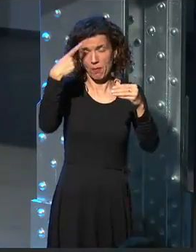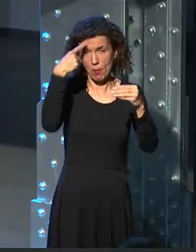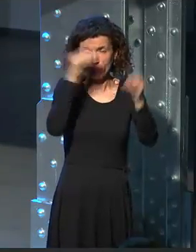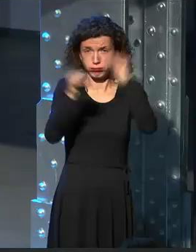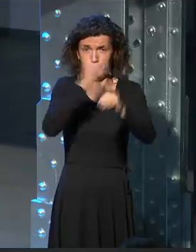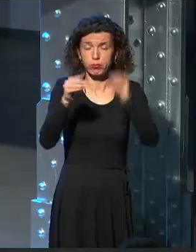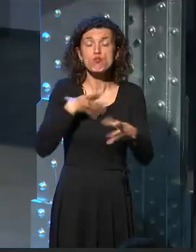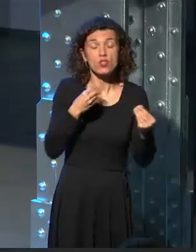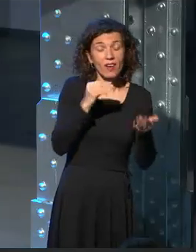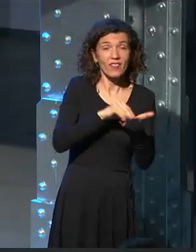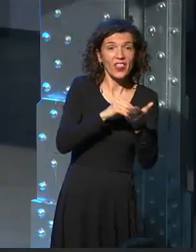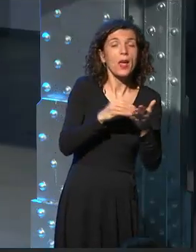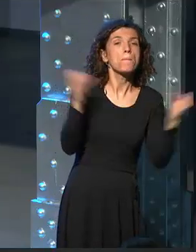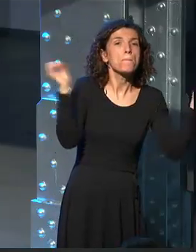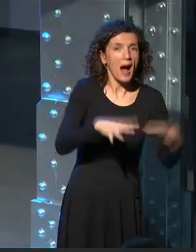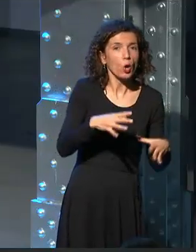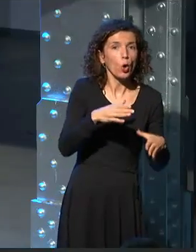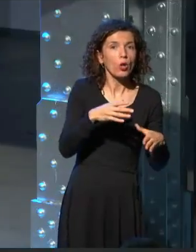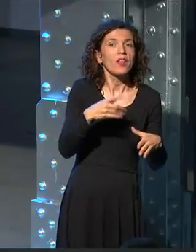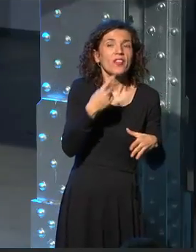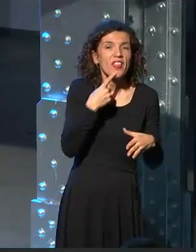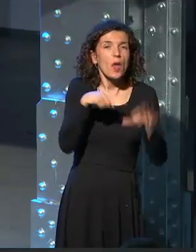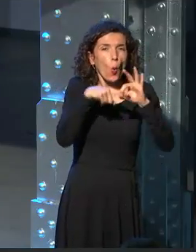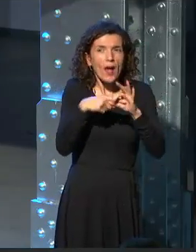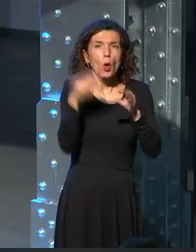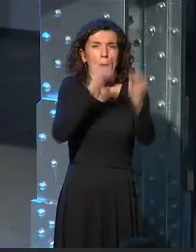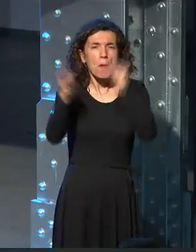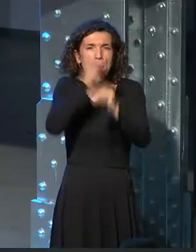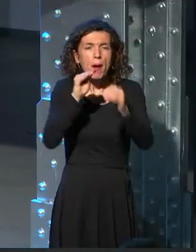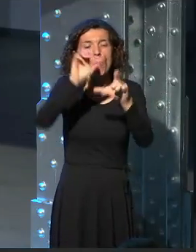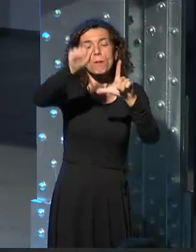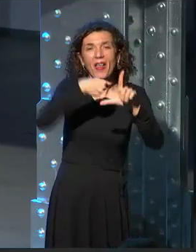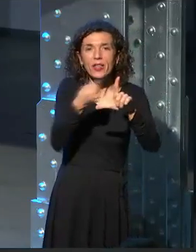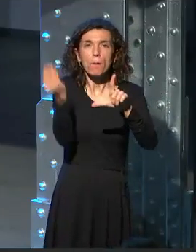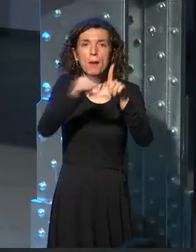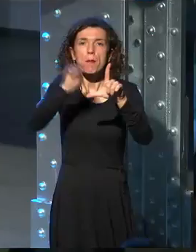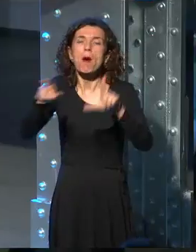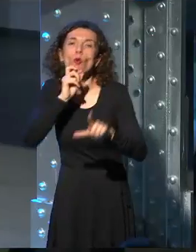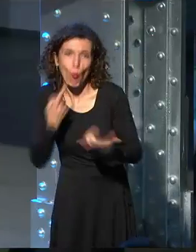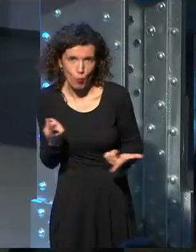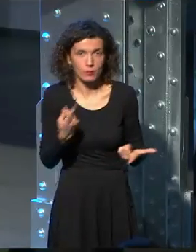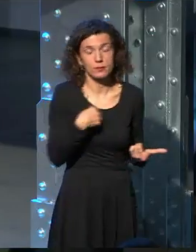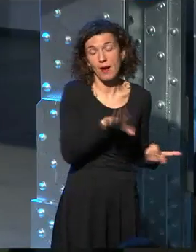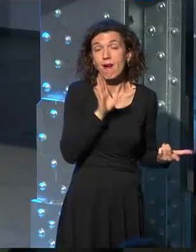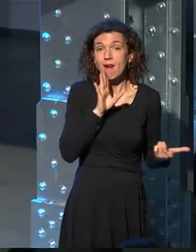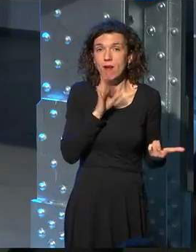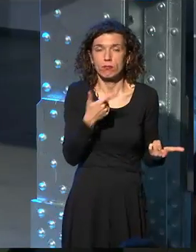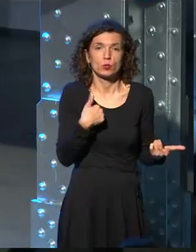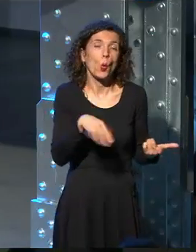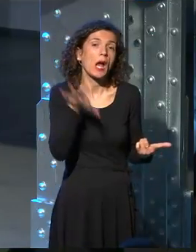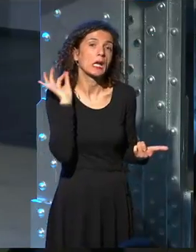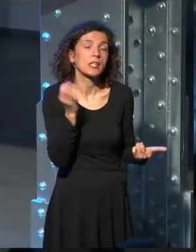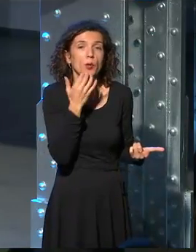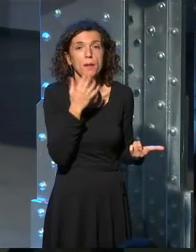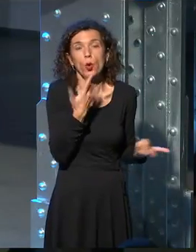mago decide en muchas ocasiones cómo se rellenan esos huecos. Quizá no de una manera tan obvia como decir no